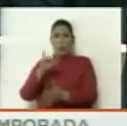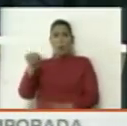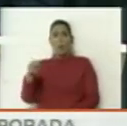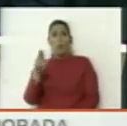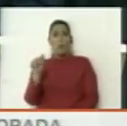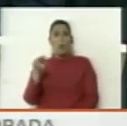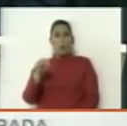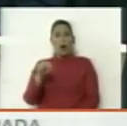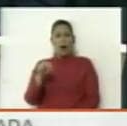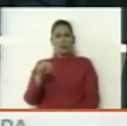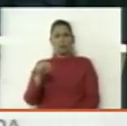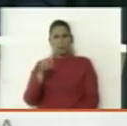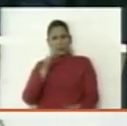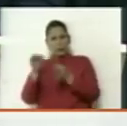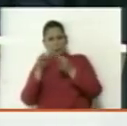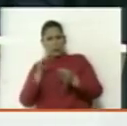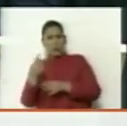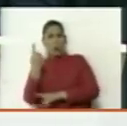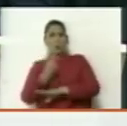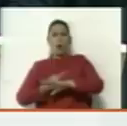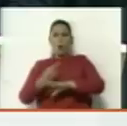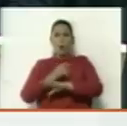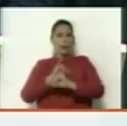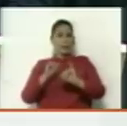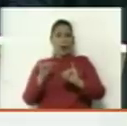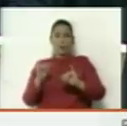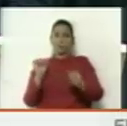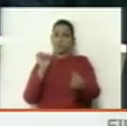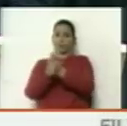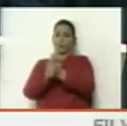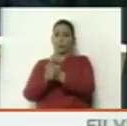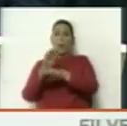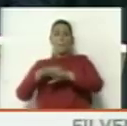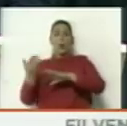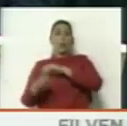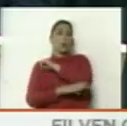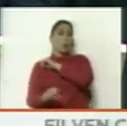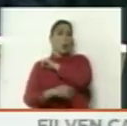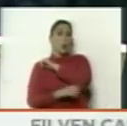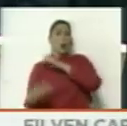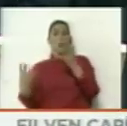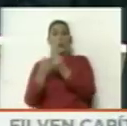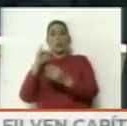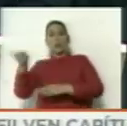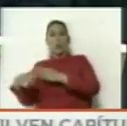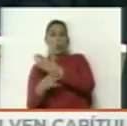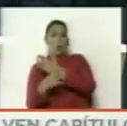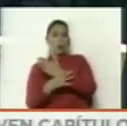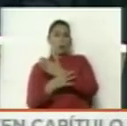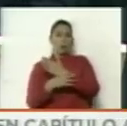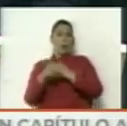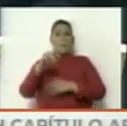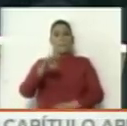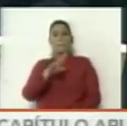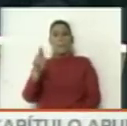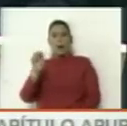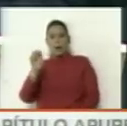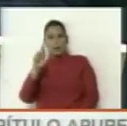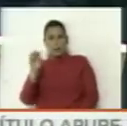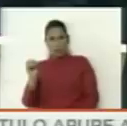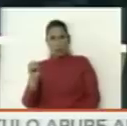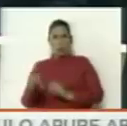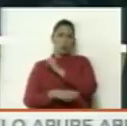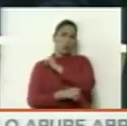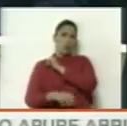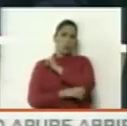Lo que pasa es que a Juan Blanchard lo capturamos porque se estaba robando junto a Guaidó y junto a Marrero bienes de